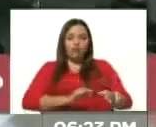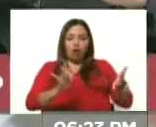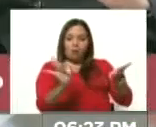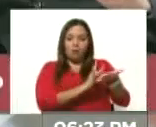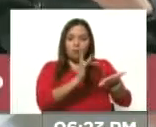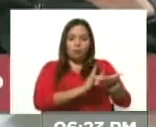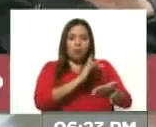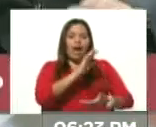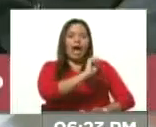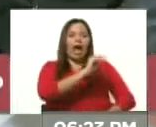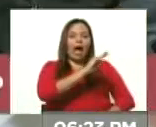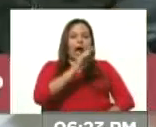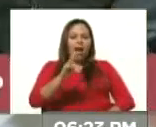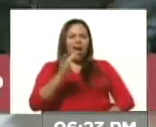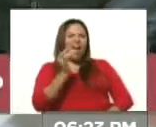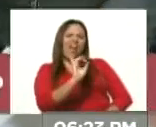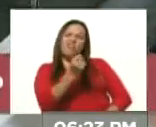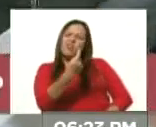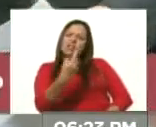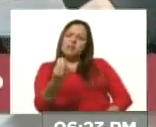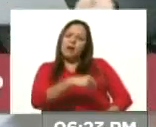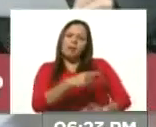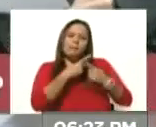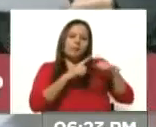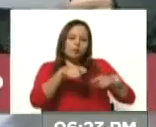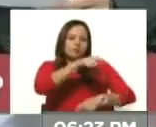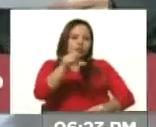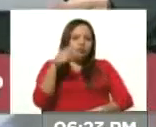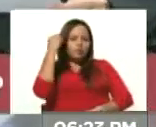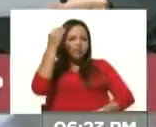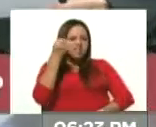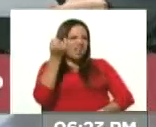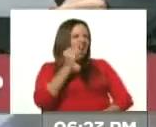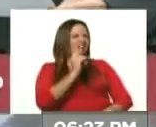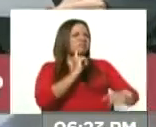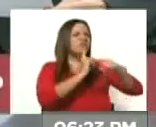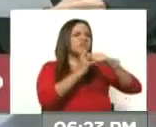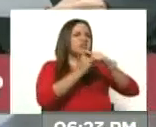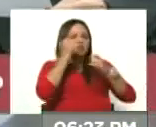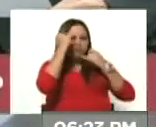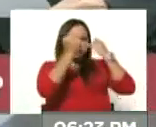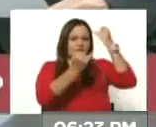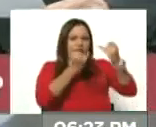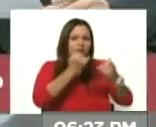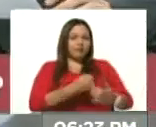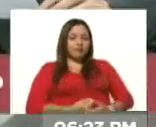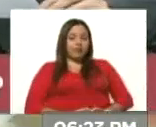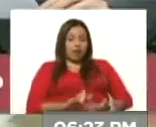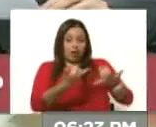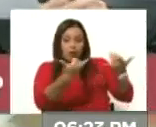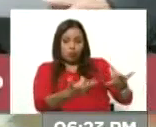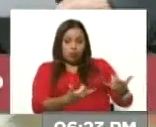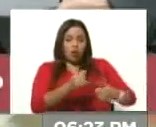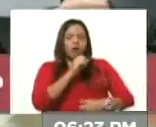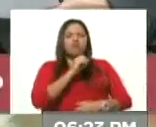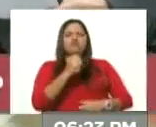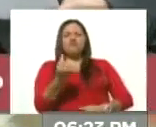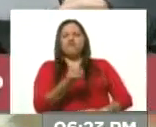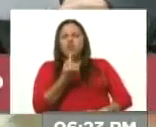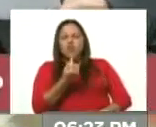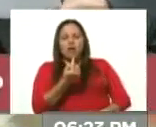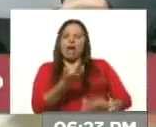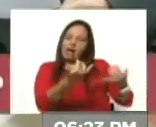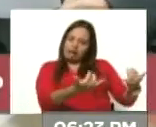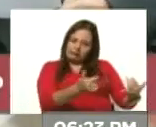son limitados pero aún así hay una percepción positiva de la iniciativa en este momento solo 11% no en